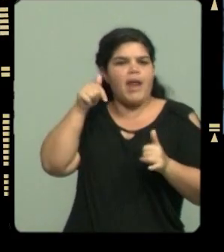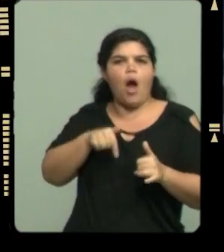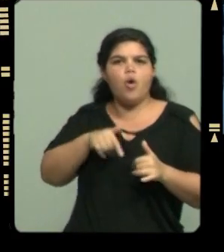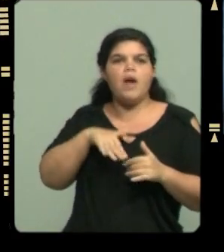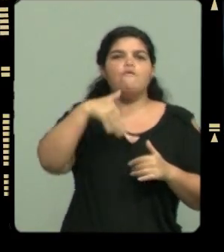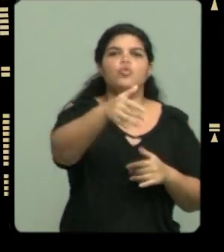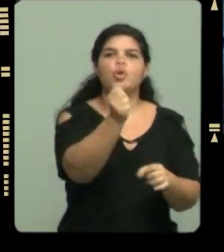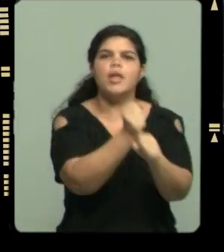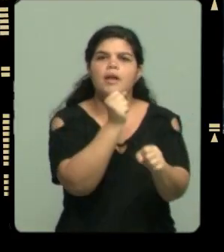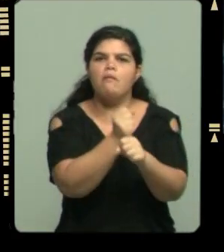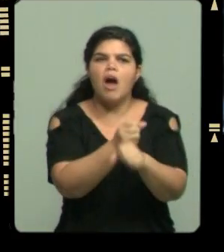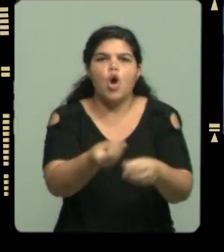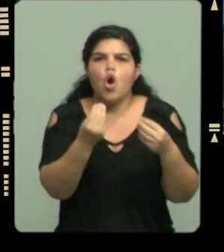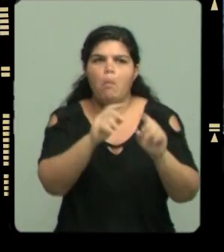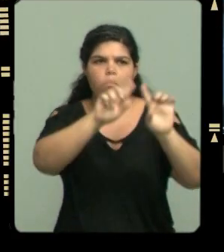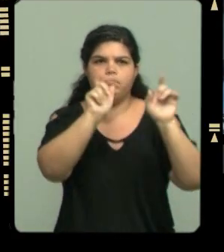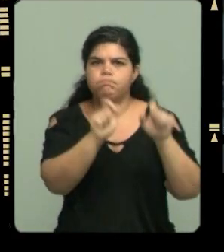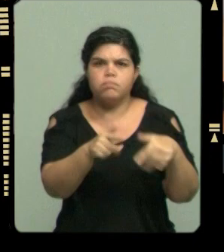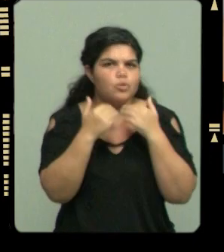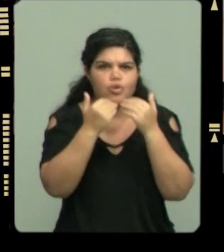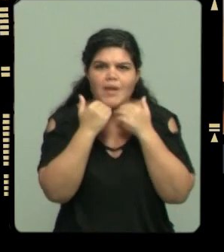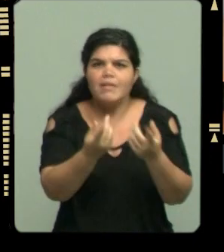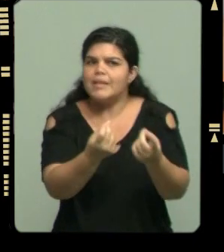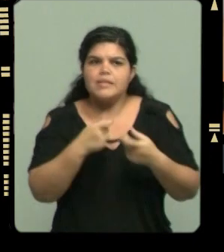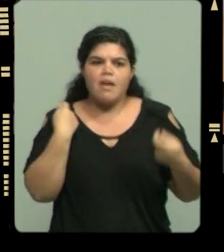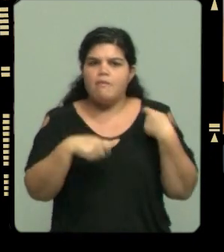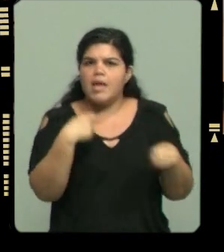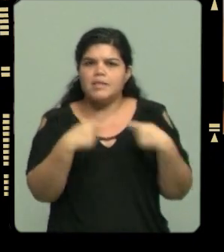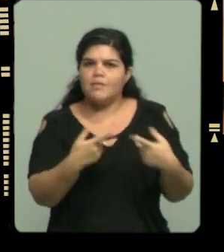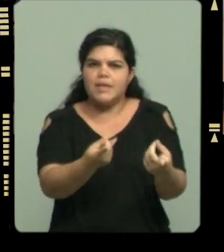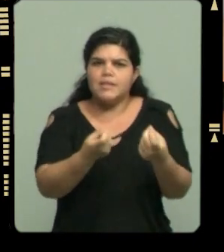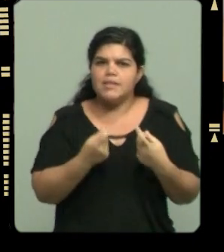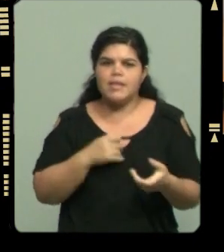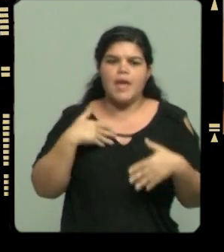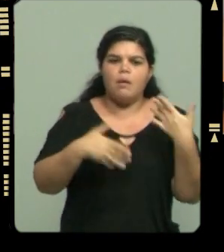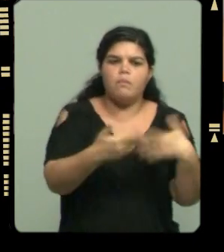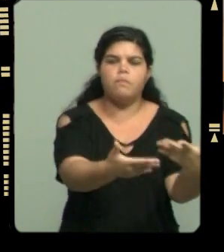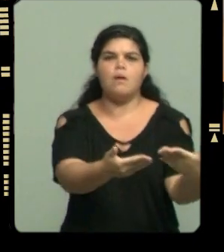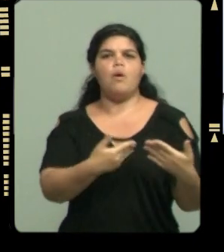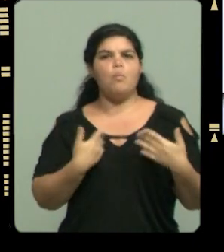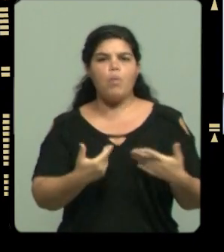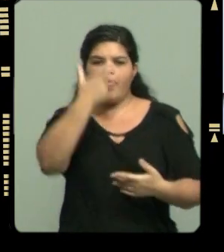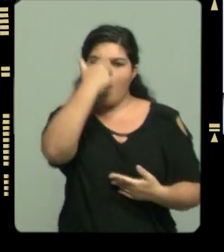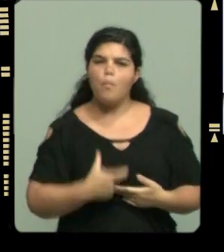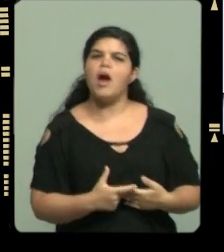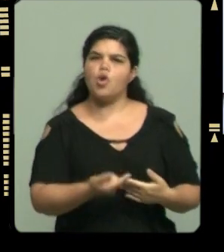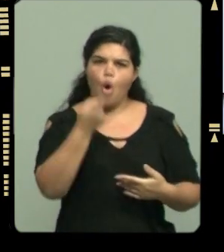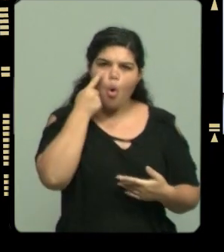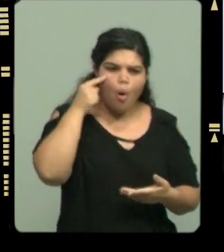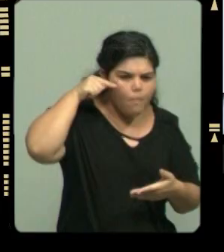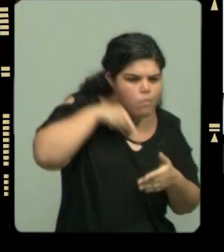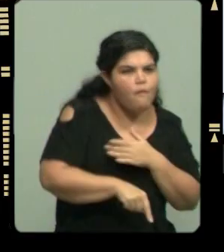Claro. Es más, hoy en día cuando hablas de un plan de estudio, lo primero que te preguntas, ¿qué es más importante, dar conocimiento o dar habilidades o competencias